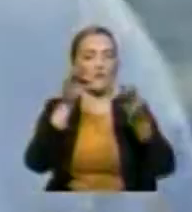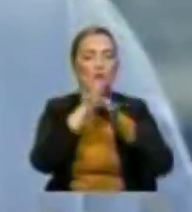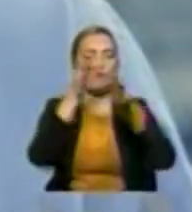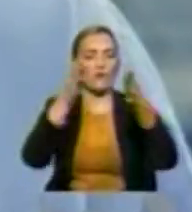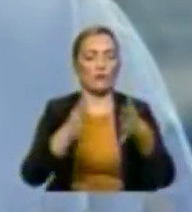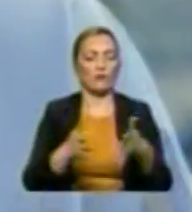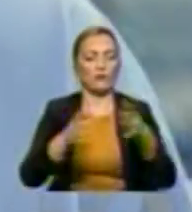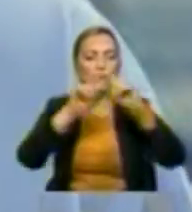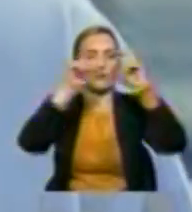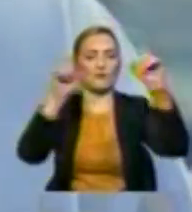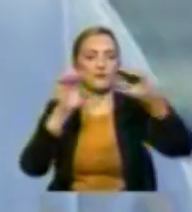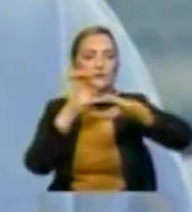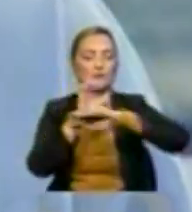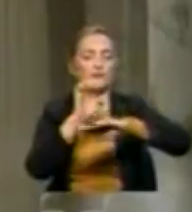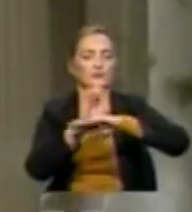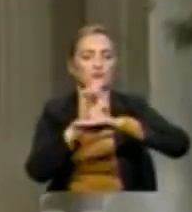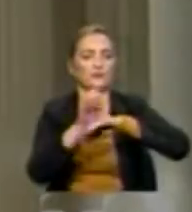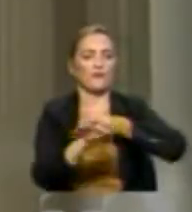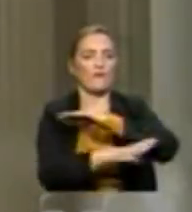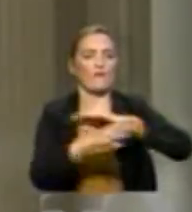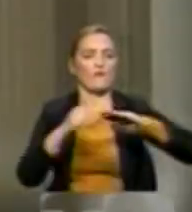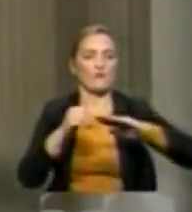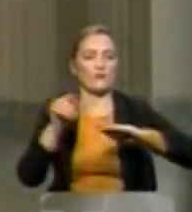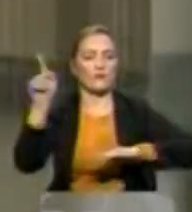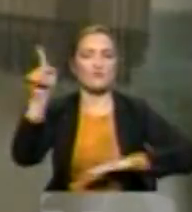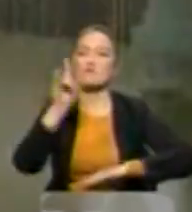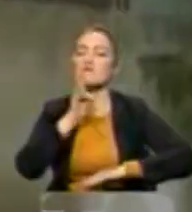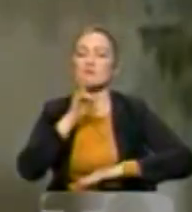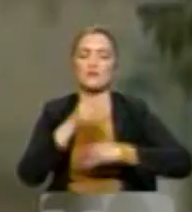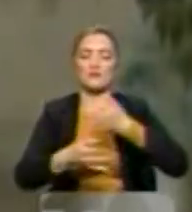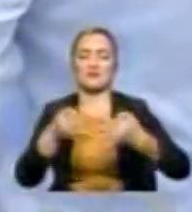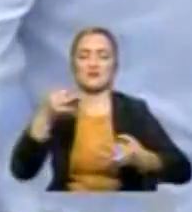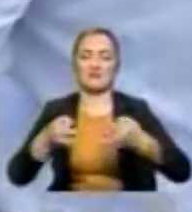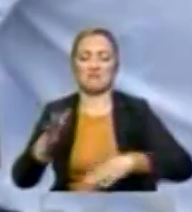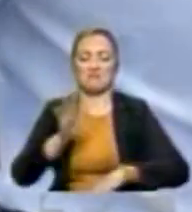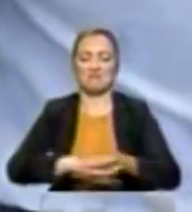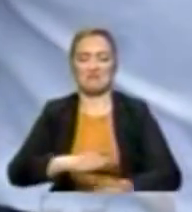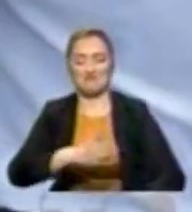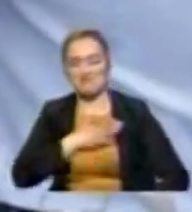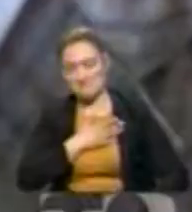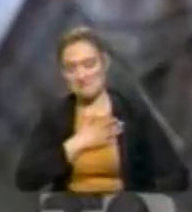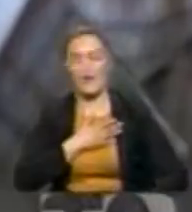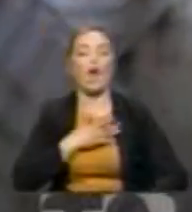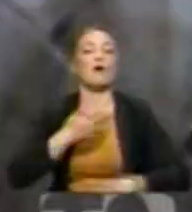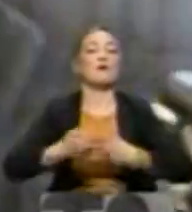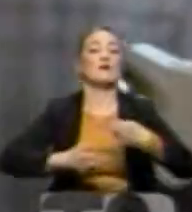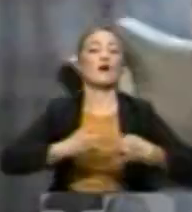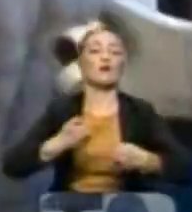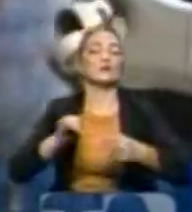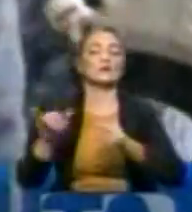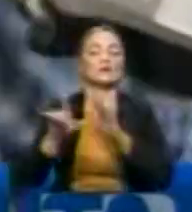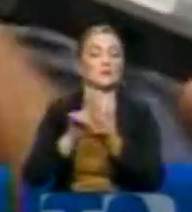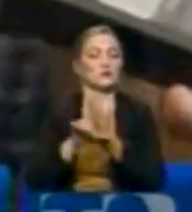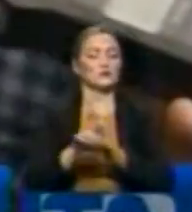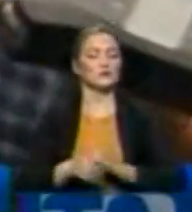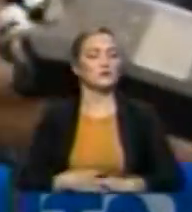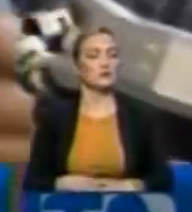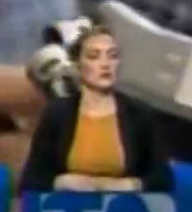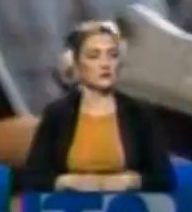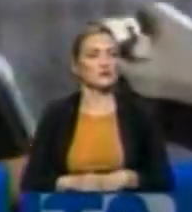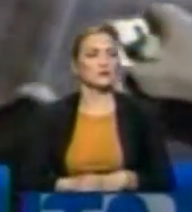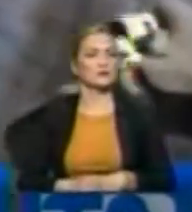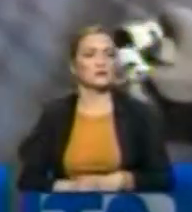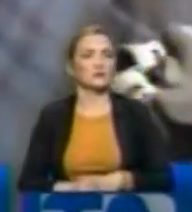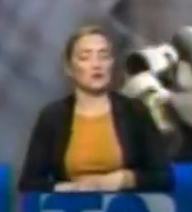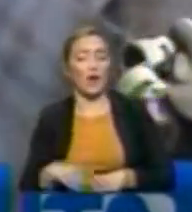de Petroecuador, quien se habría declarado culpable en los Estados Unidos por el delito de lavado de dinero. Ese es un tema que está siendo tratado en el